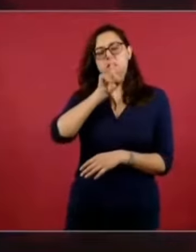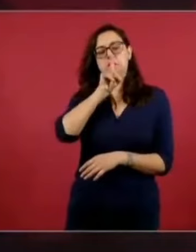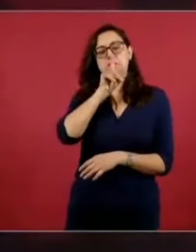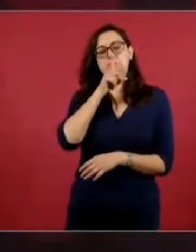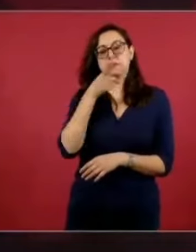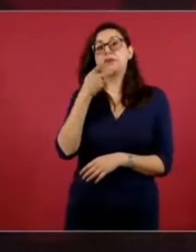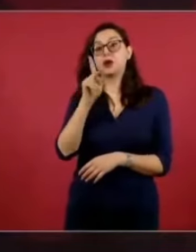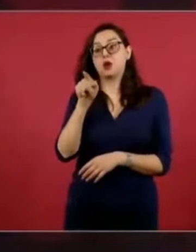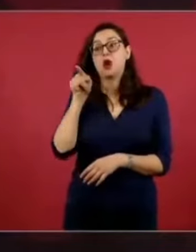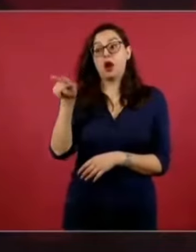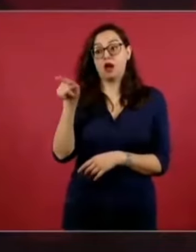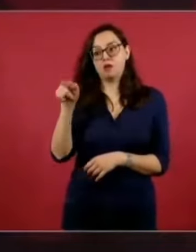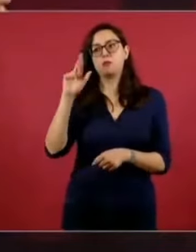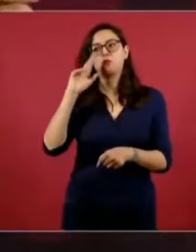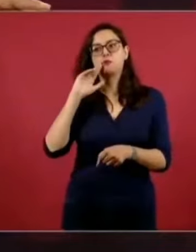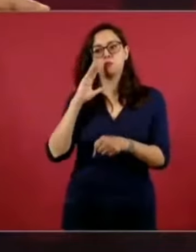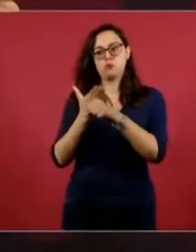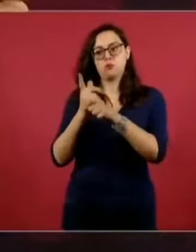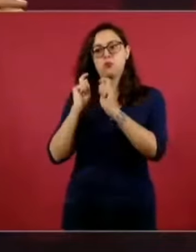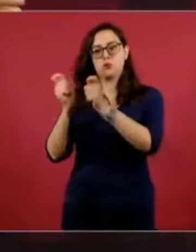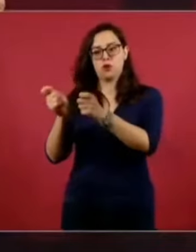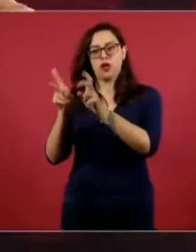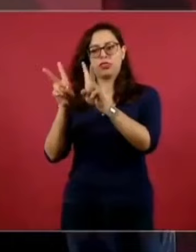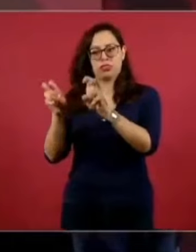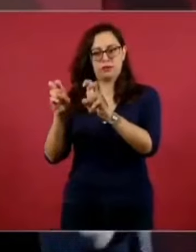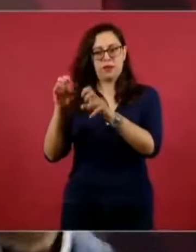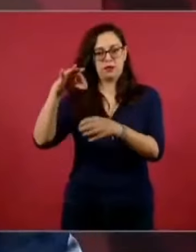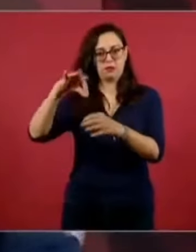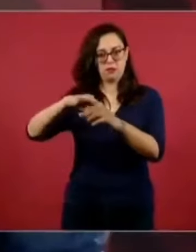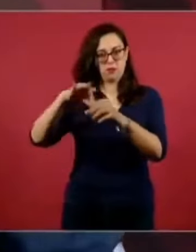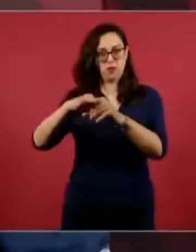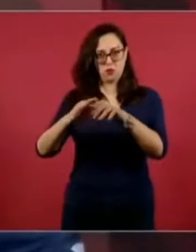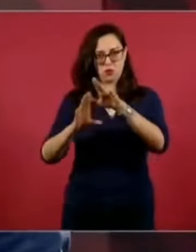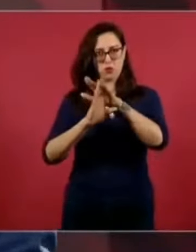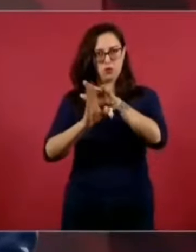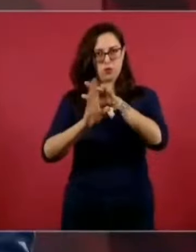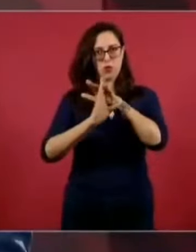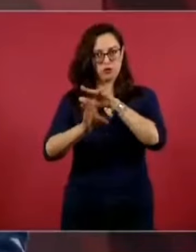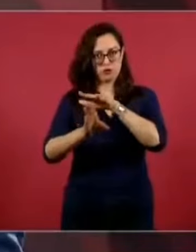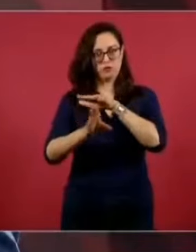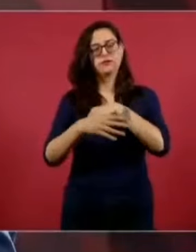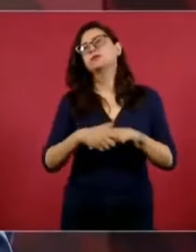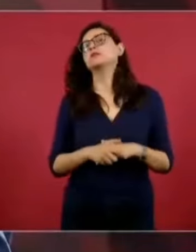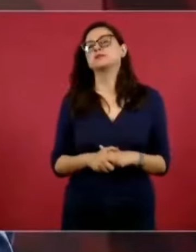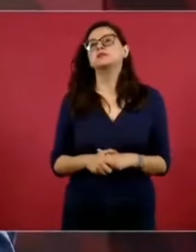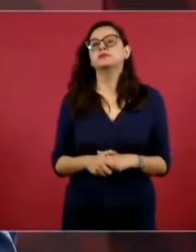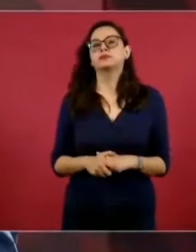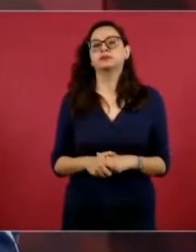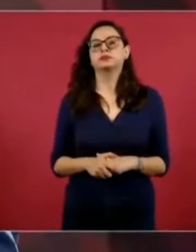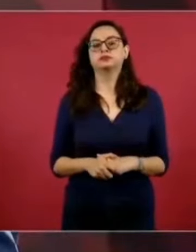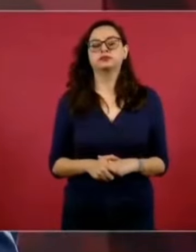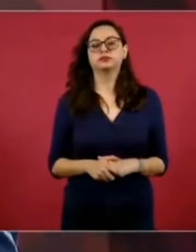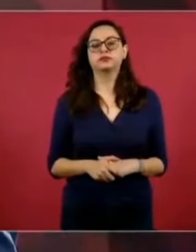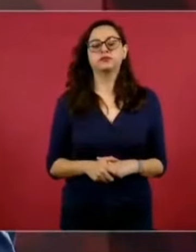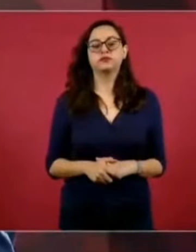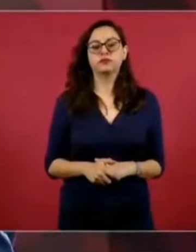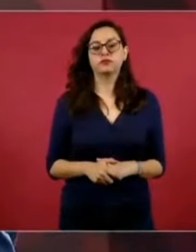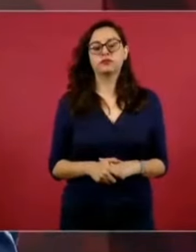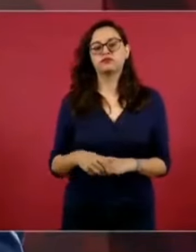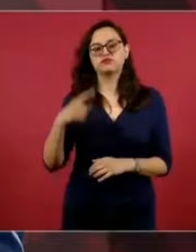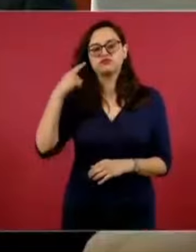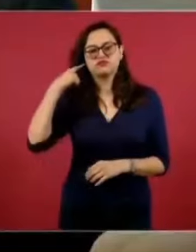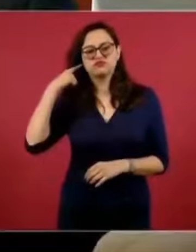esto a ella le dieron lo de el voto en el extranjero Desde que